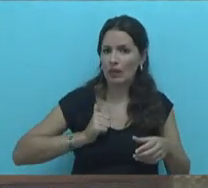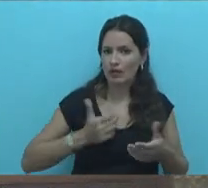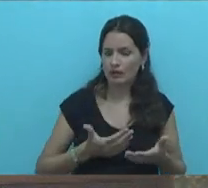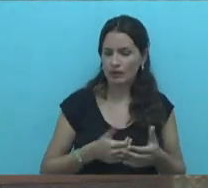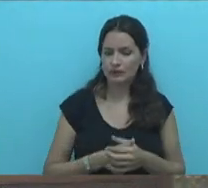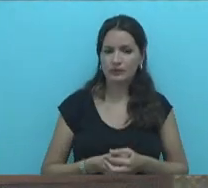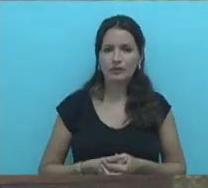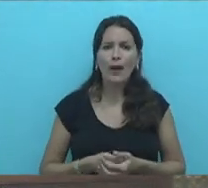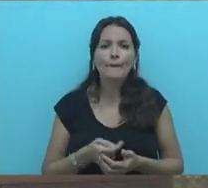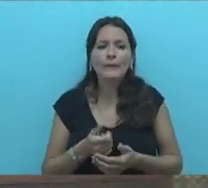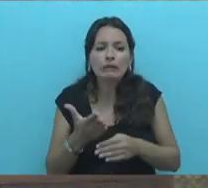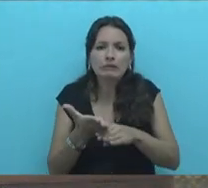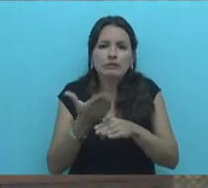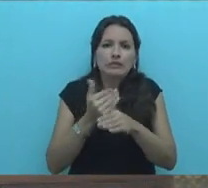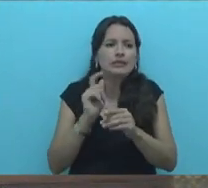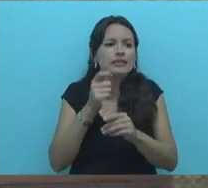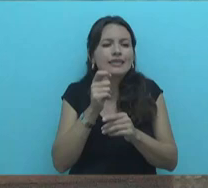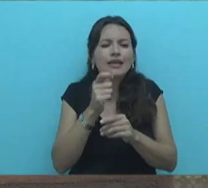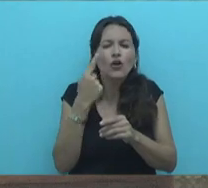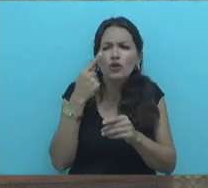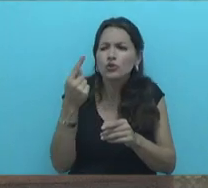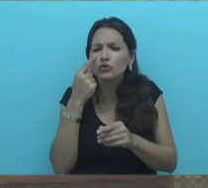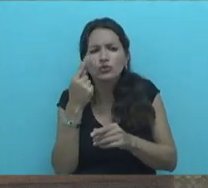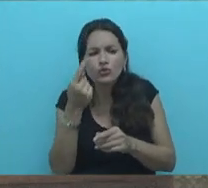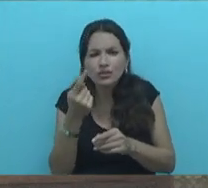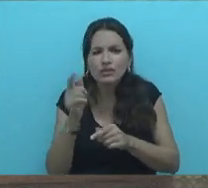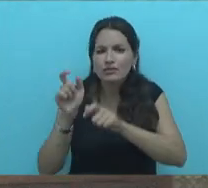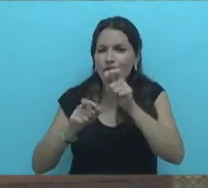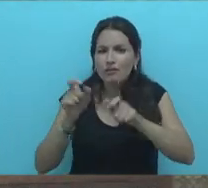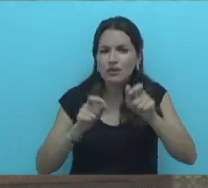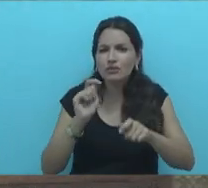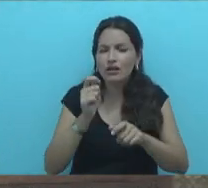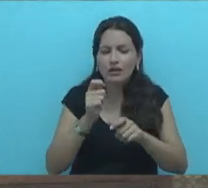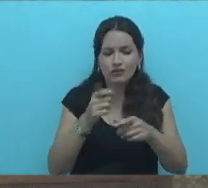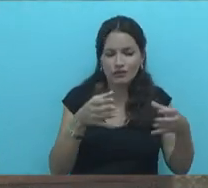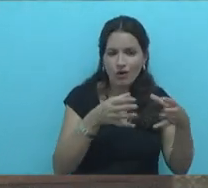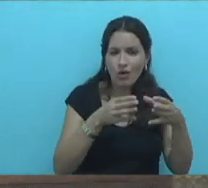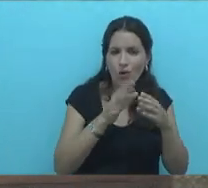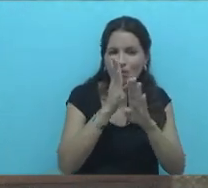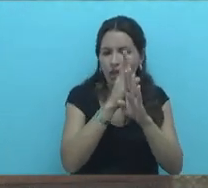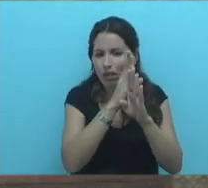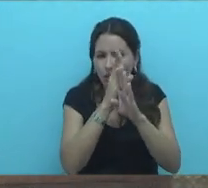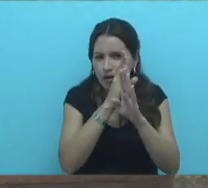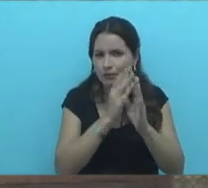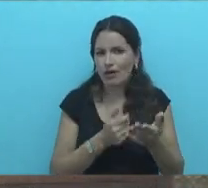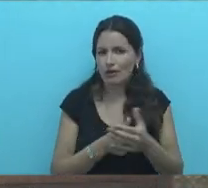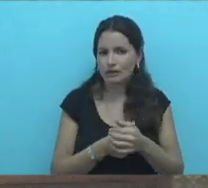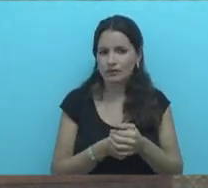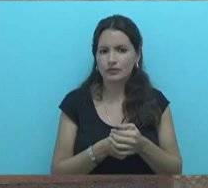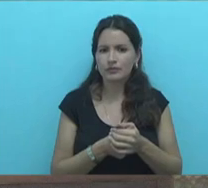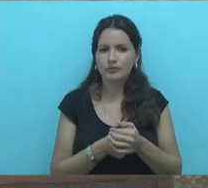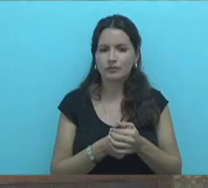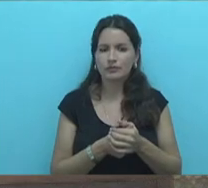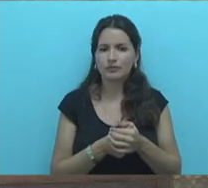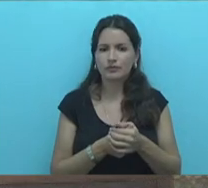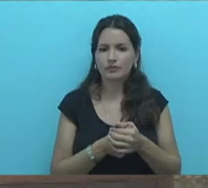venía del Personal Civil de Inteligencia, de esto que trajo Alcides López Aufrán con los franceses en 1957 y